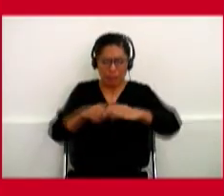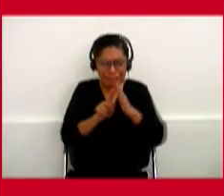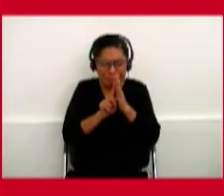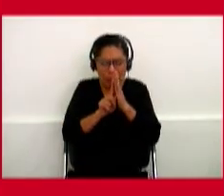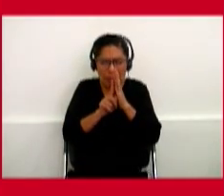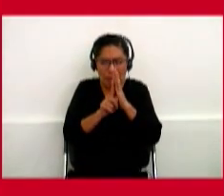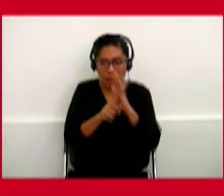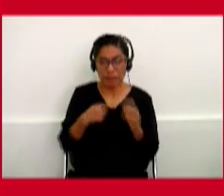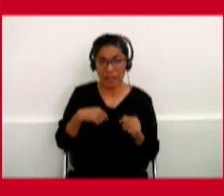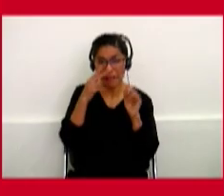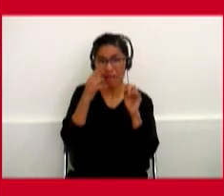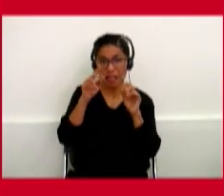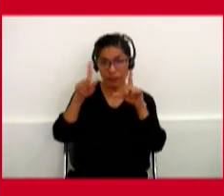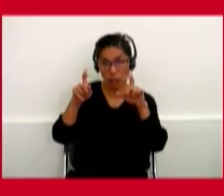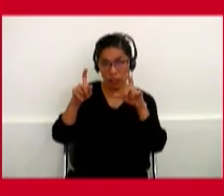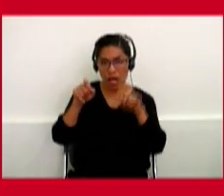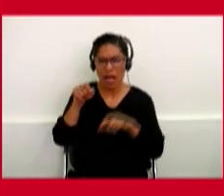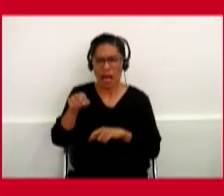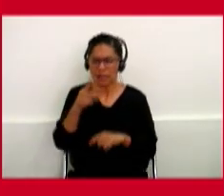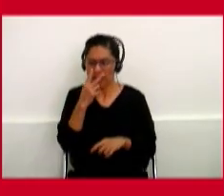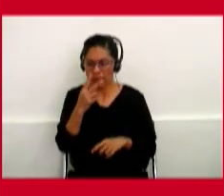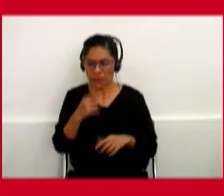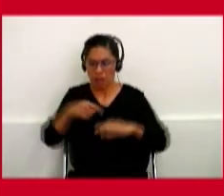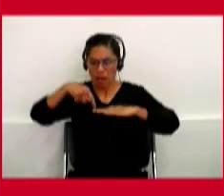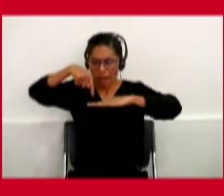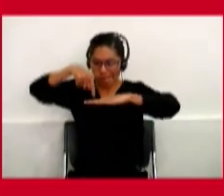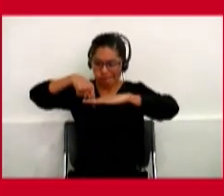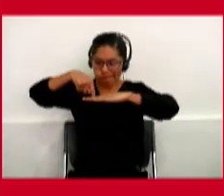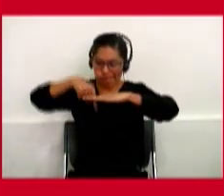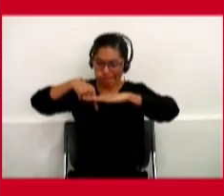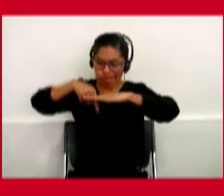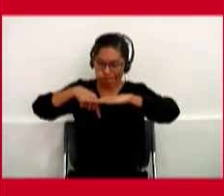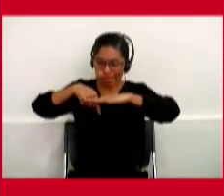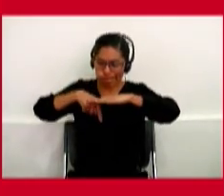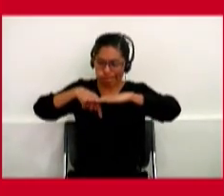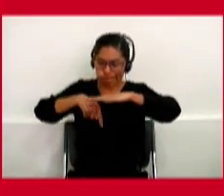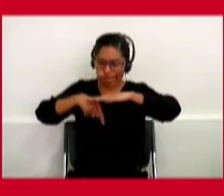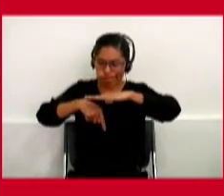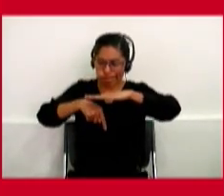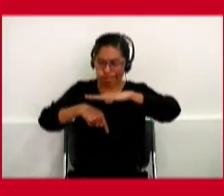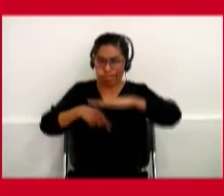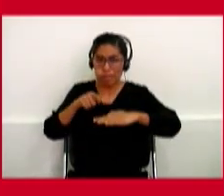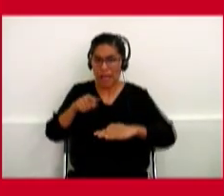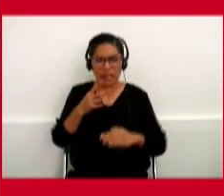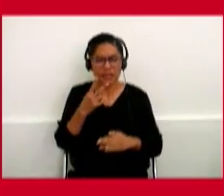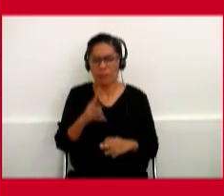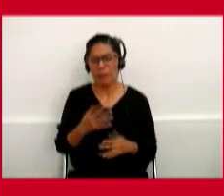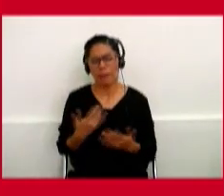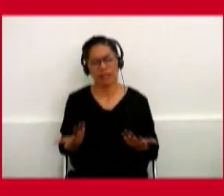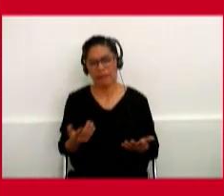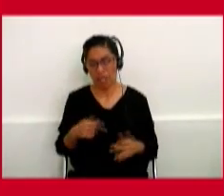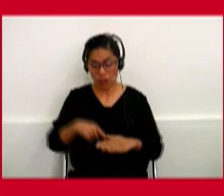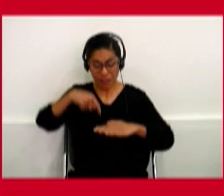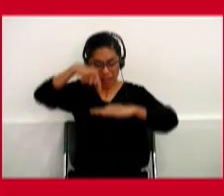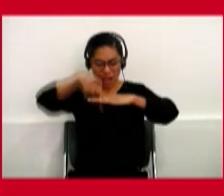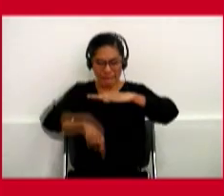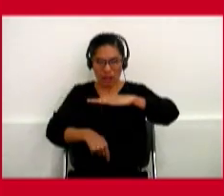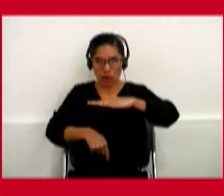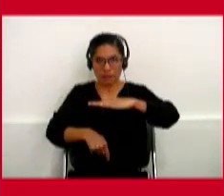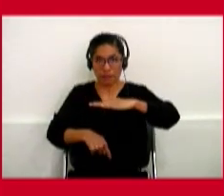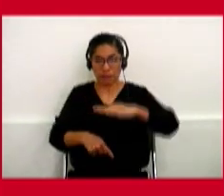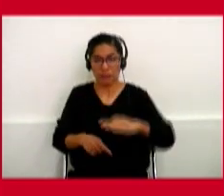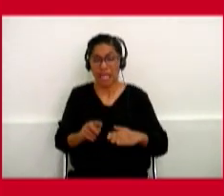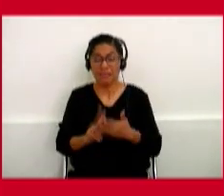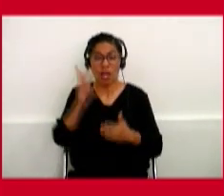ven en la foto, hay una estructura que está atravesando el arranque, que es una condición operativa que siempre vamos a encontrar en subterráneo. El